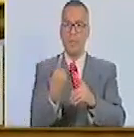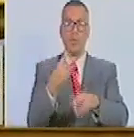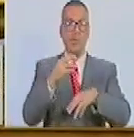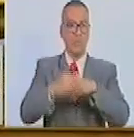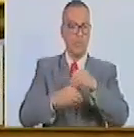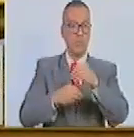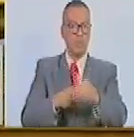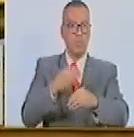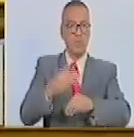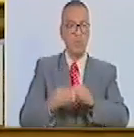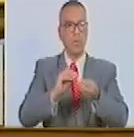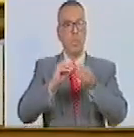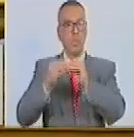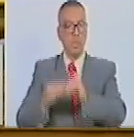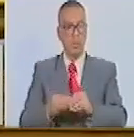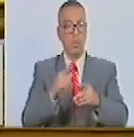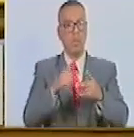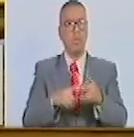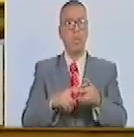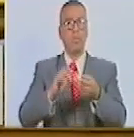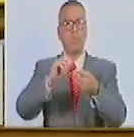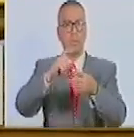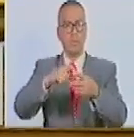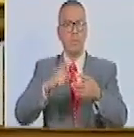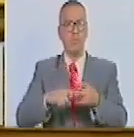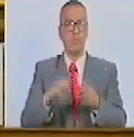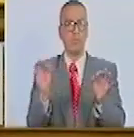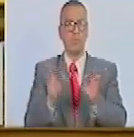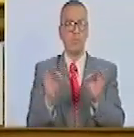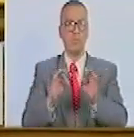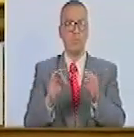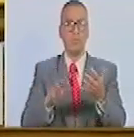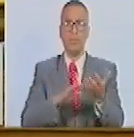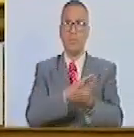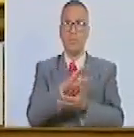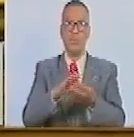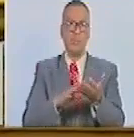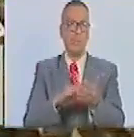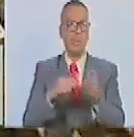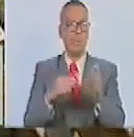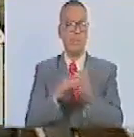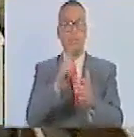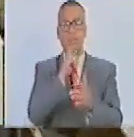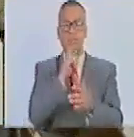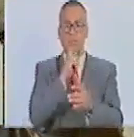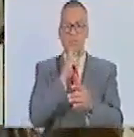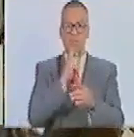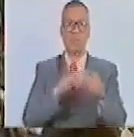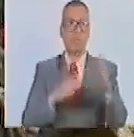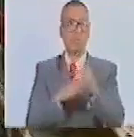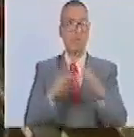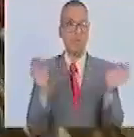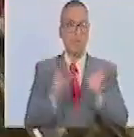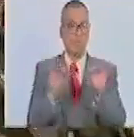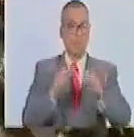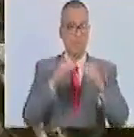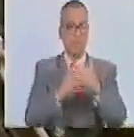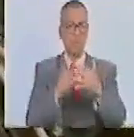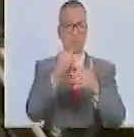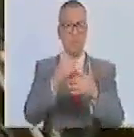cumpliendo como un mecanismo de relojería sin ningún tipo de dificultades u obstáculos y sin